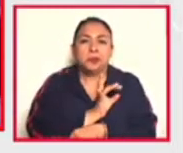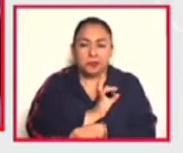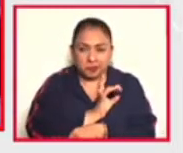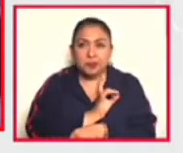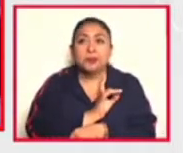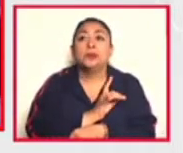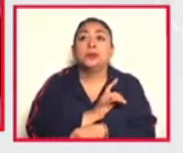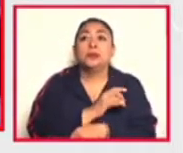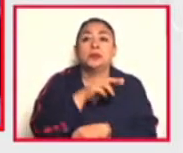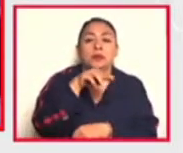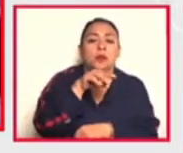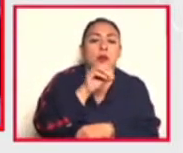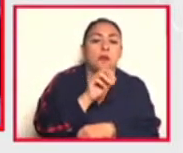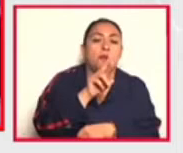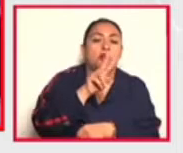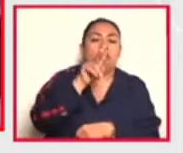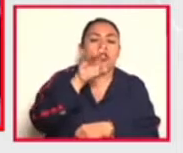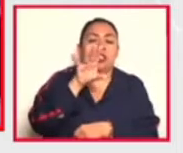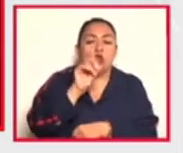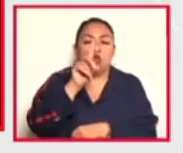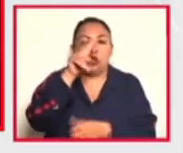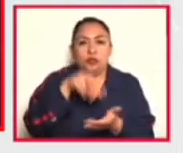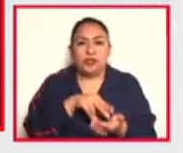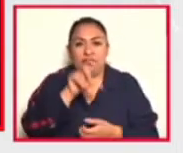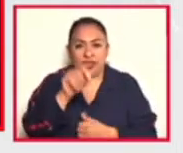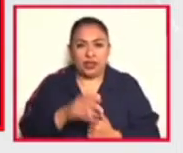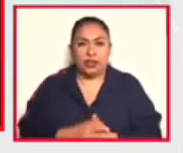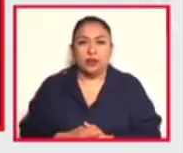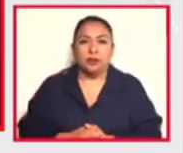Mórbido 2020.